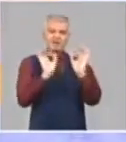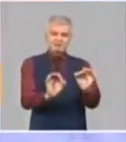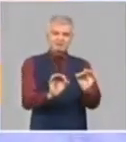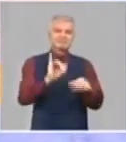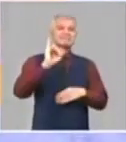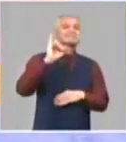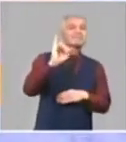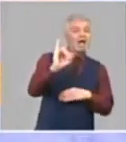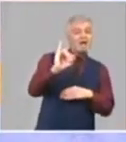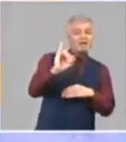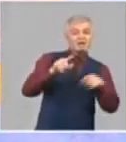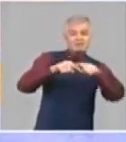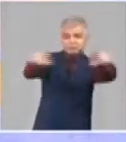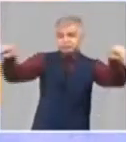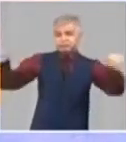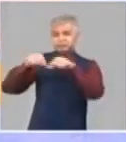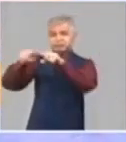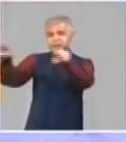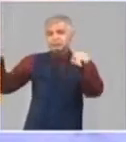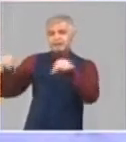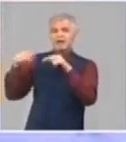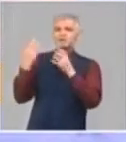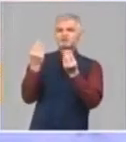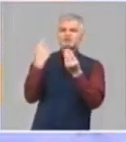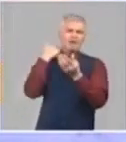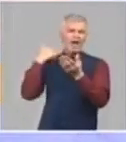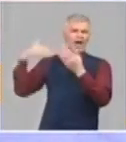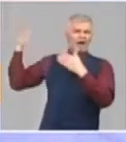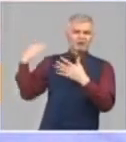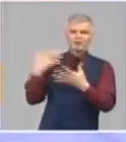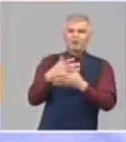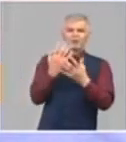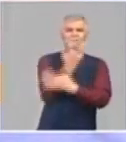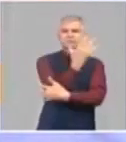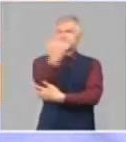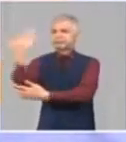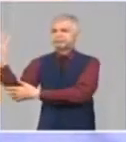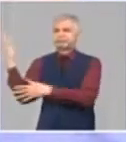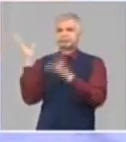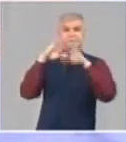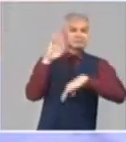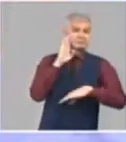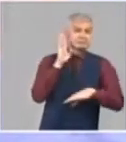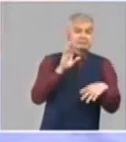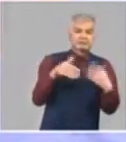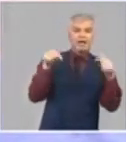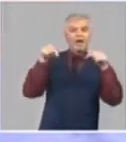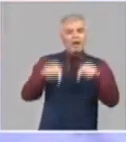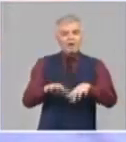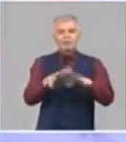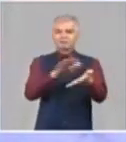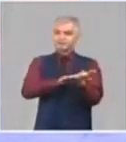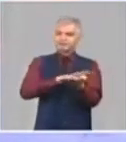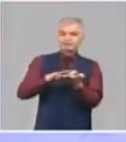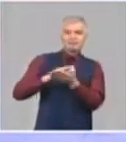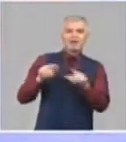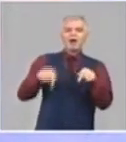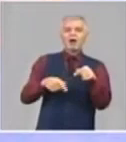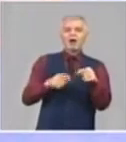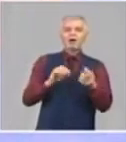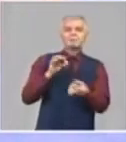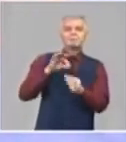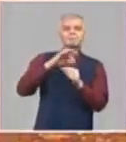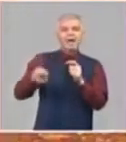caballerías de tierra aquí para que lleva varios años perdida de manigua, para sembrar el plátano burro, sembrar yuca, sembrar lobos y